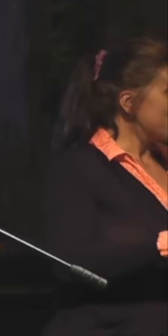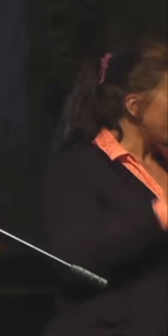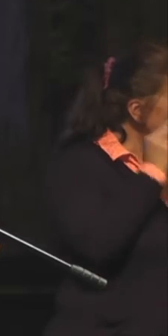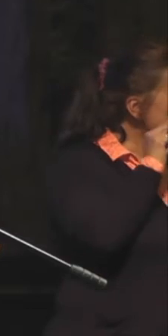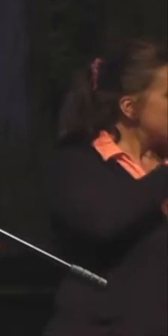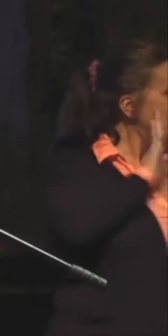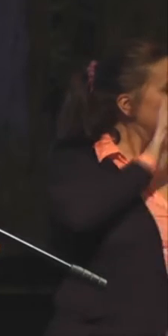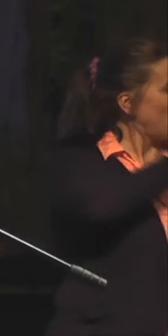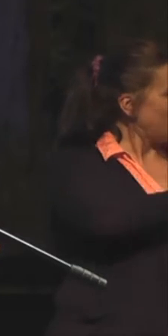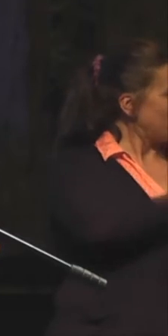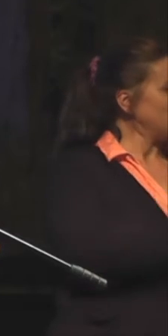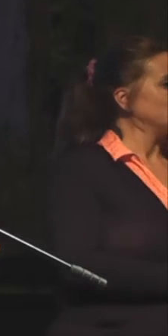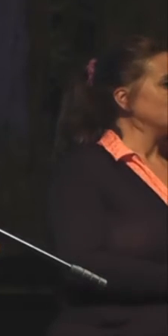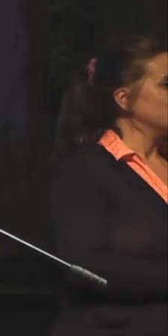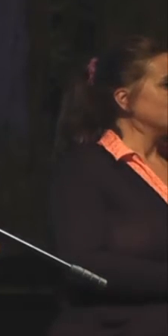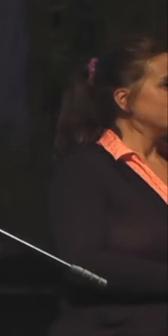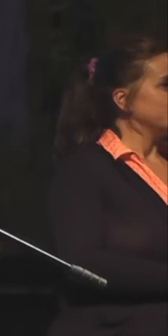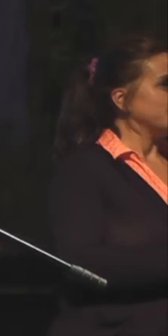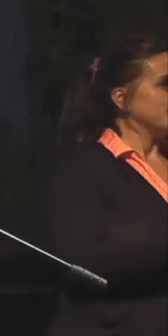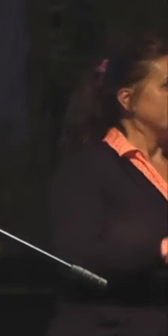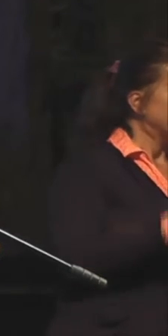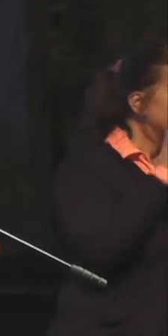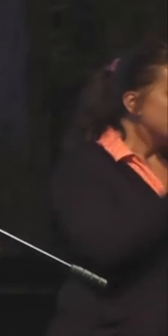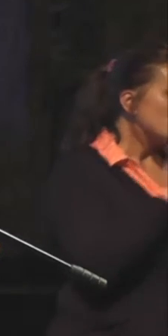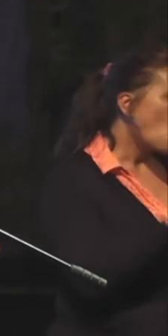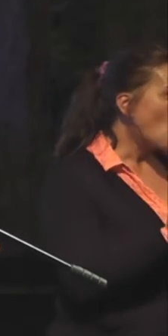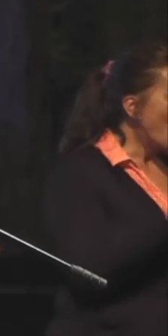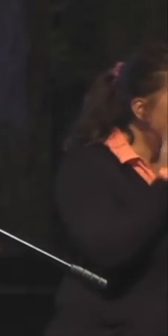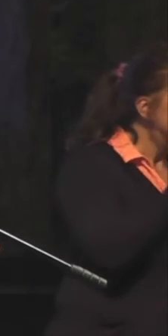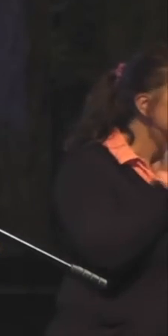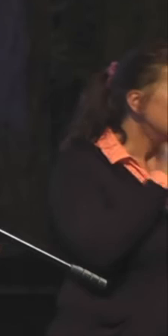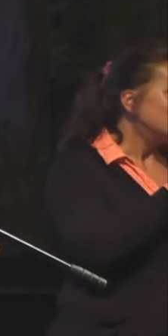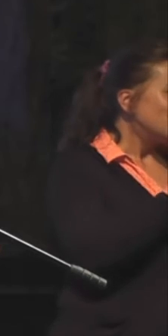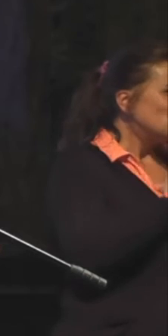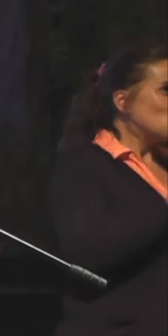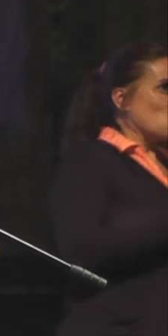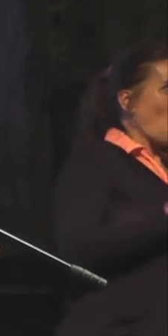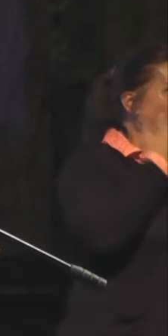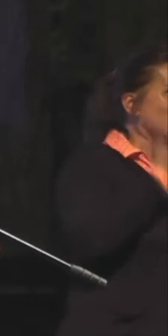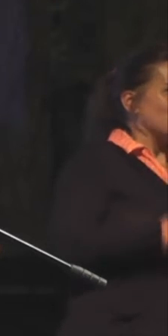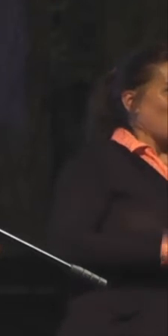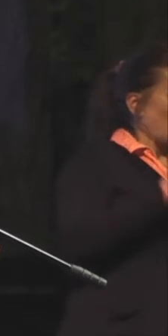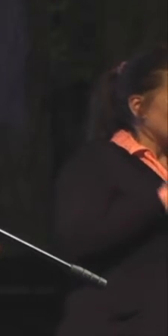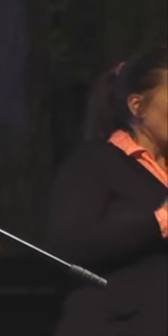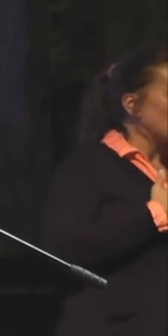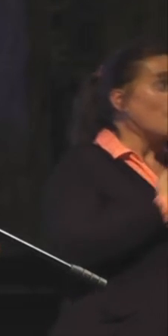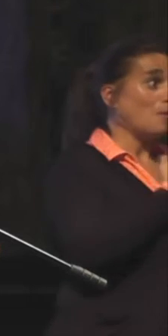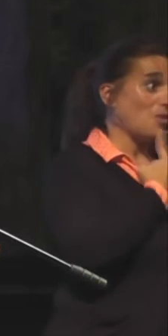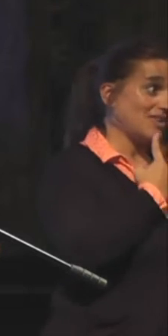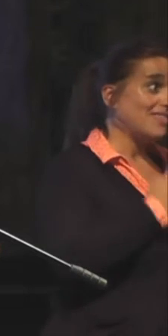frente y someterme al examen al examen político el examen